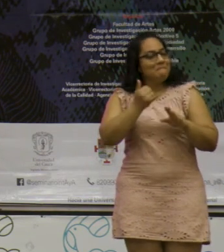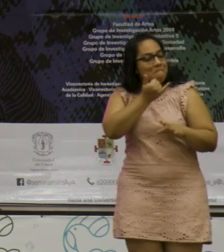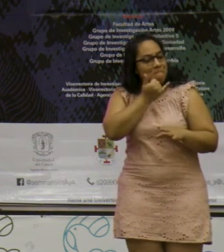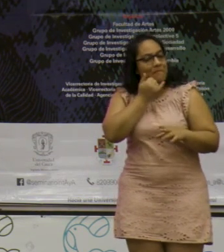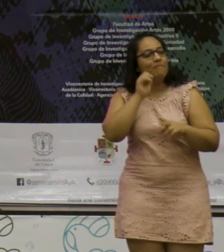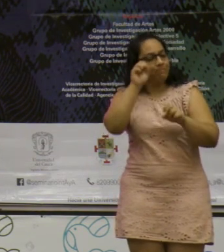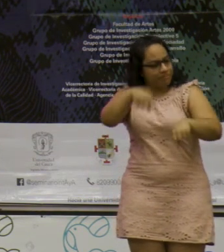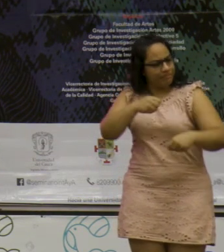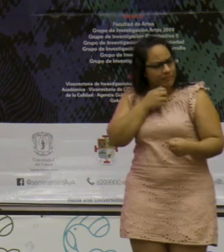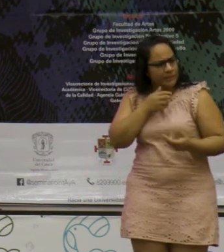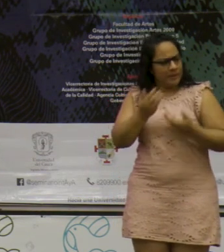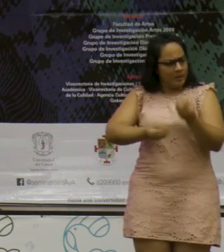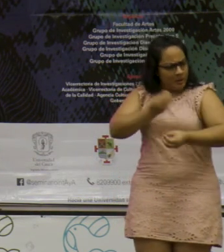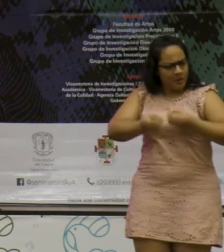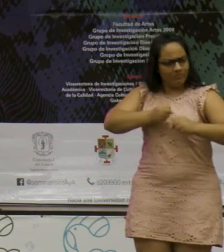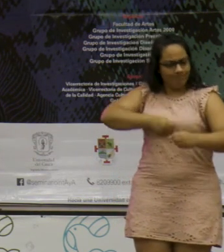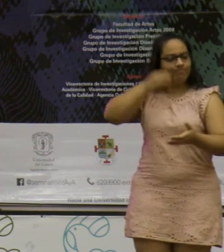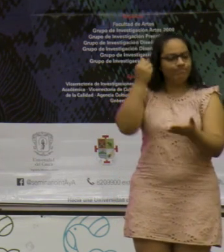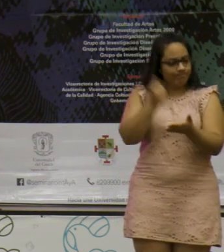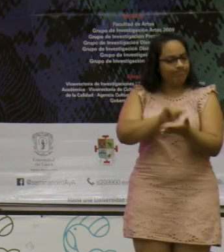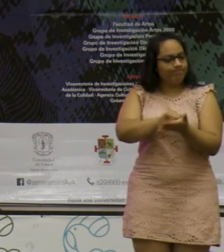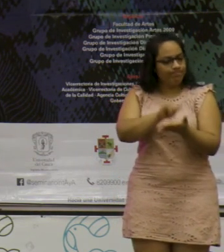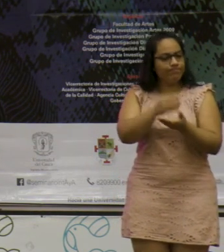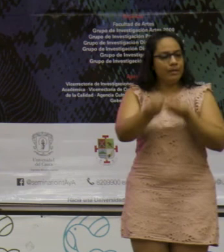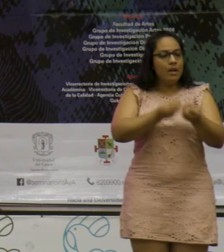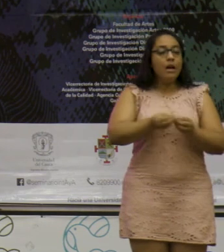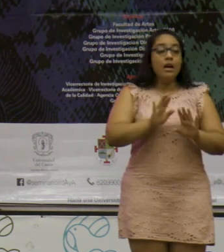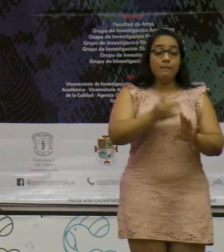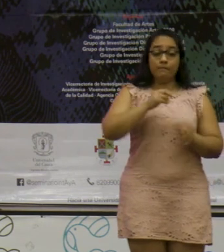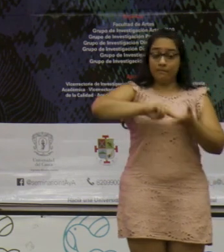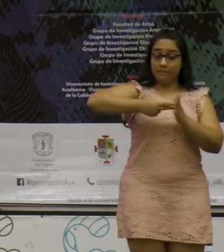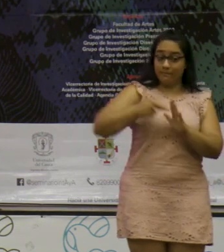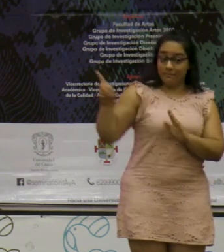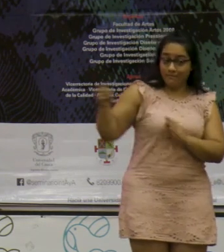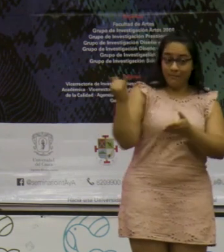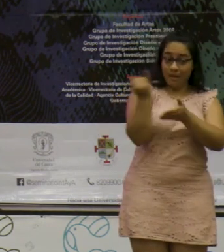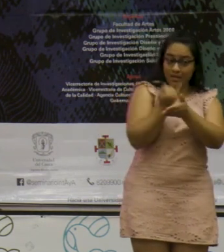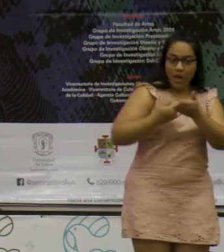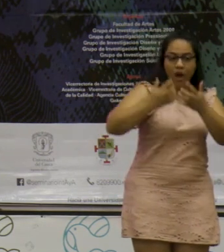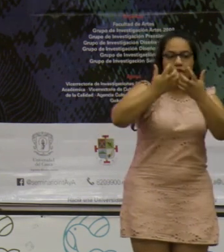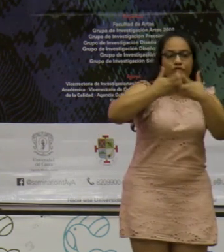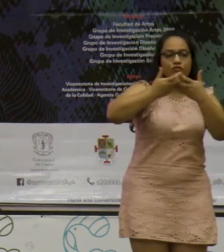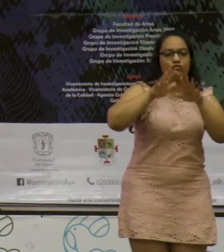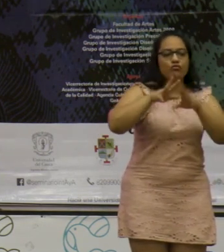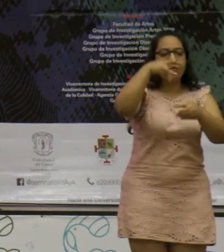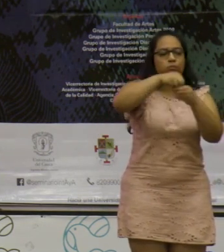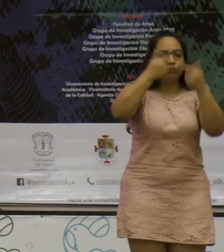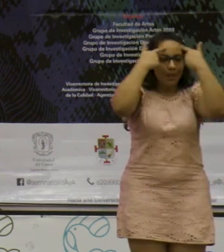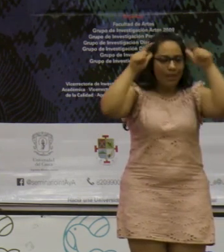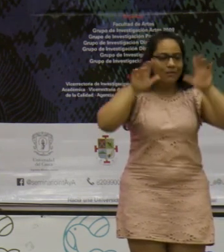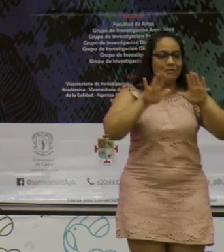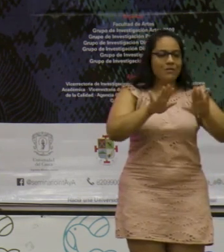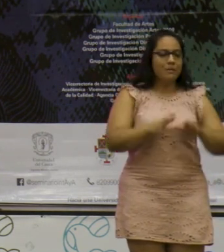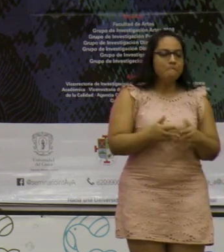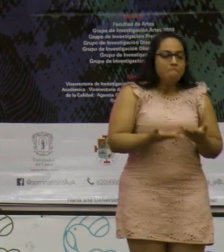sí, hagámosle trampa a José. Eso es lo que quiere decir. Él quiere decir que la ilustración es una función del lenguaje. Es algo que